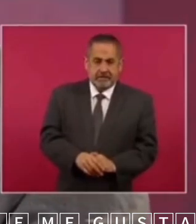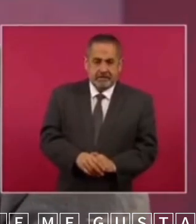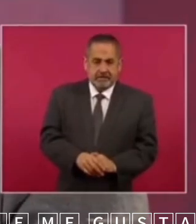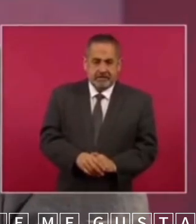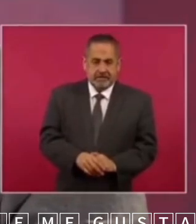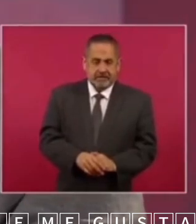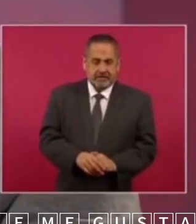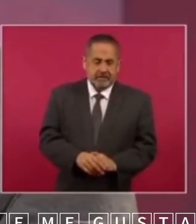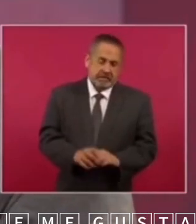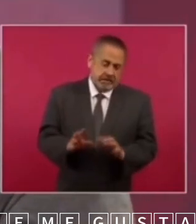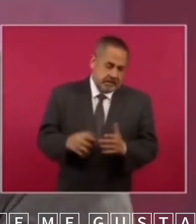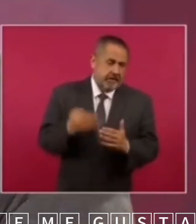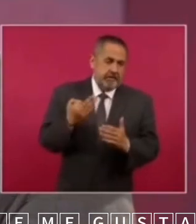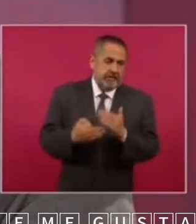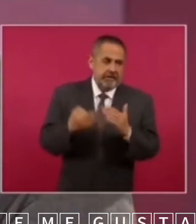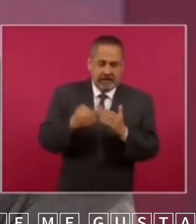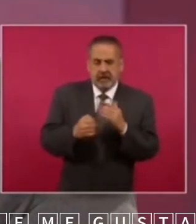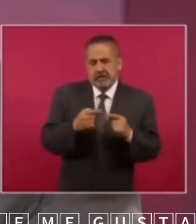falta